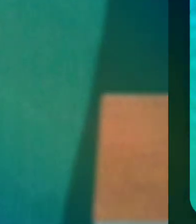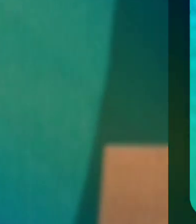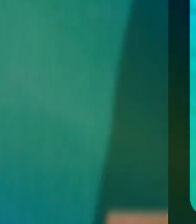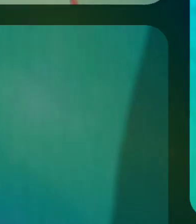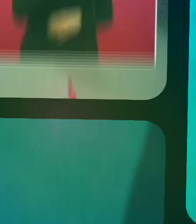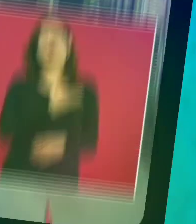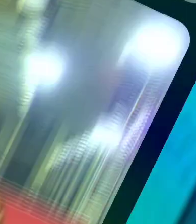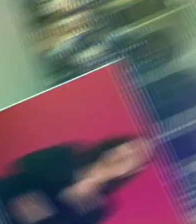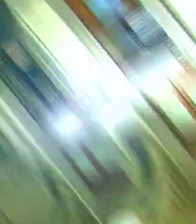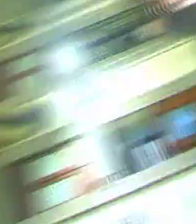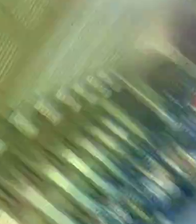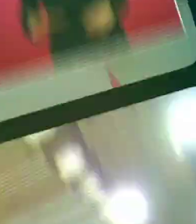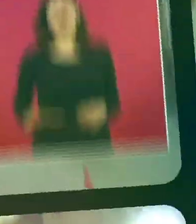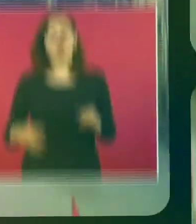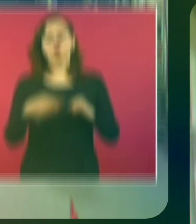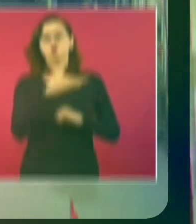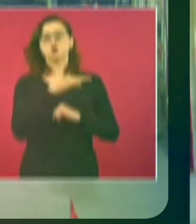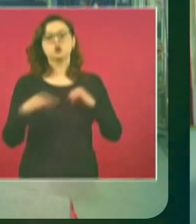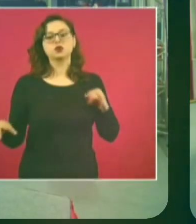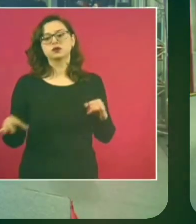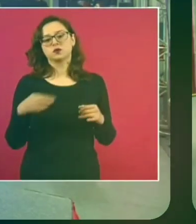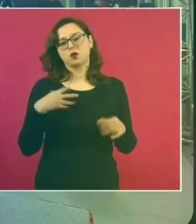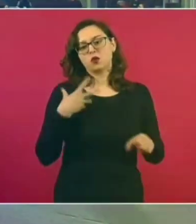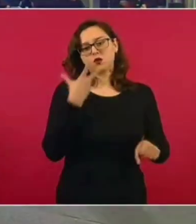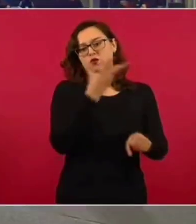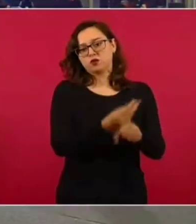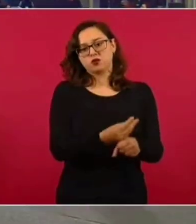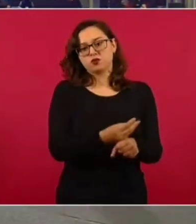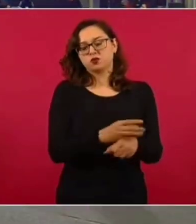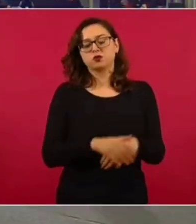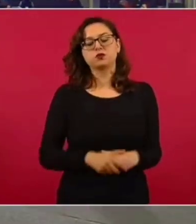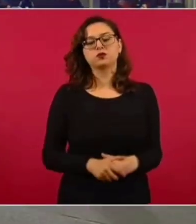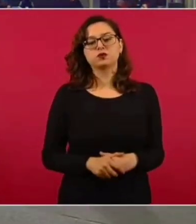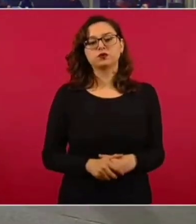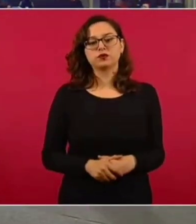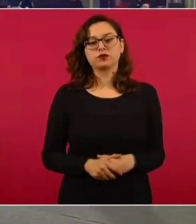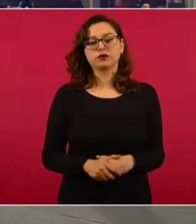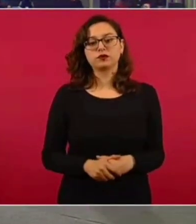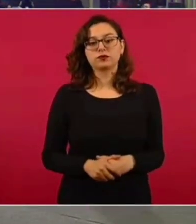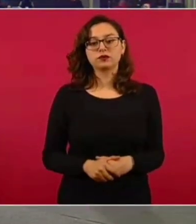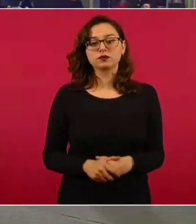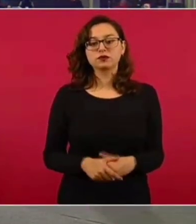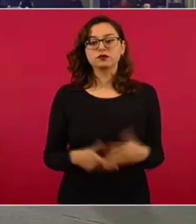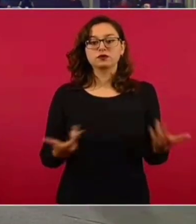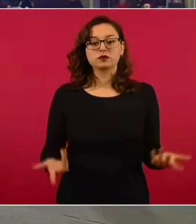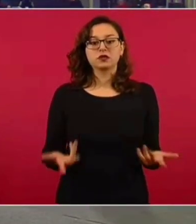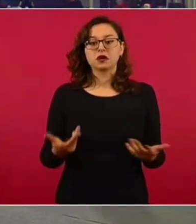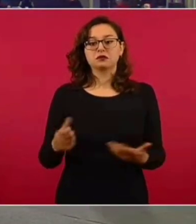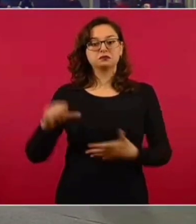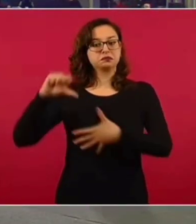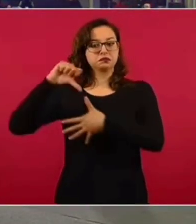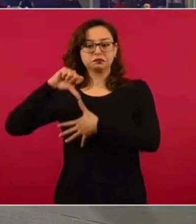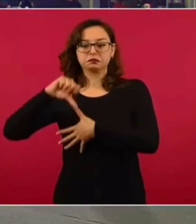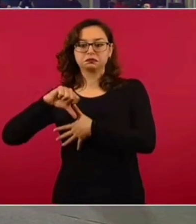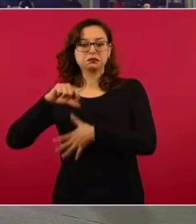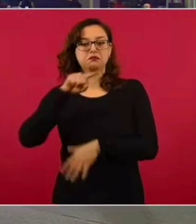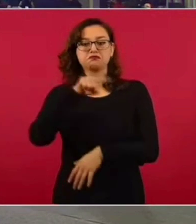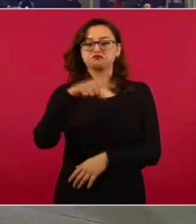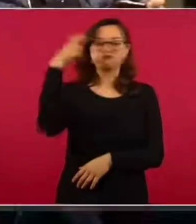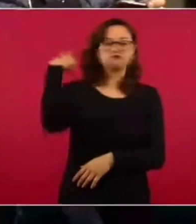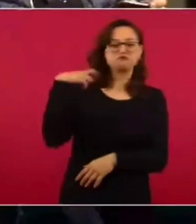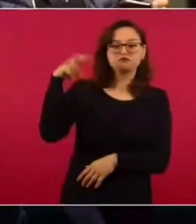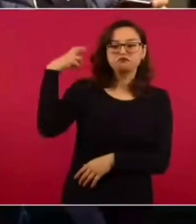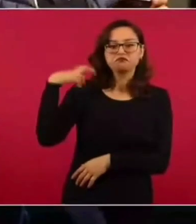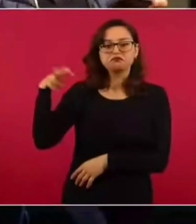que aclaraba este tema. Para refrendarlo, no acudiría a una gira por Sudamérica para cerrar